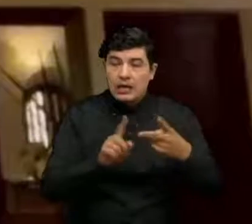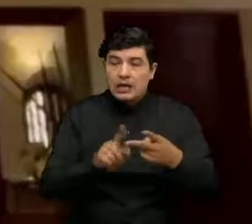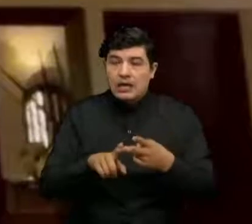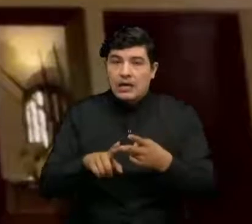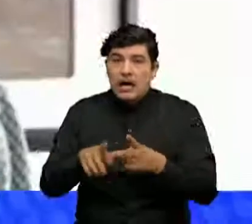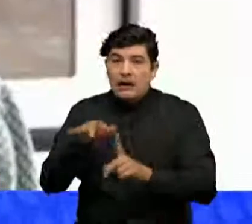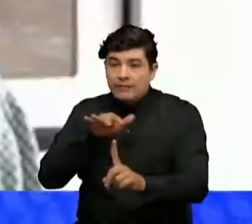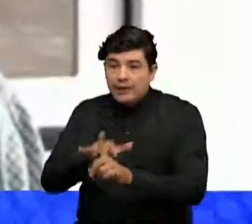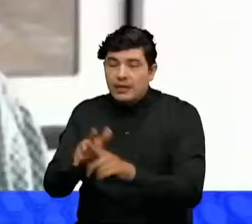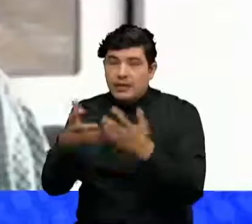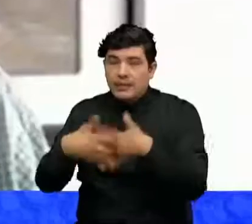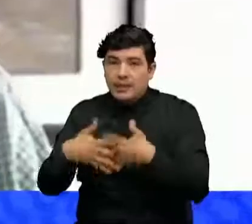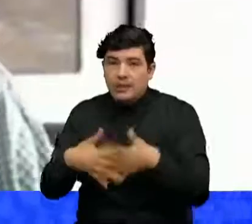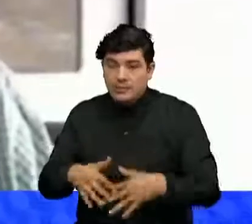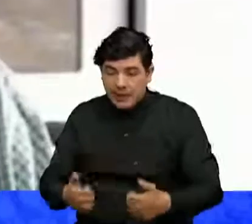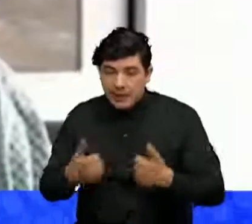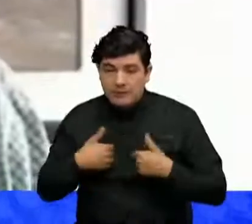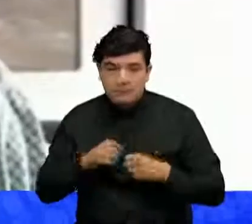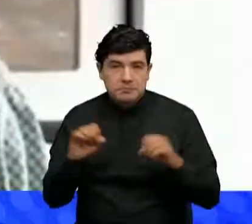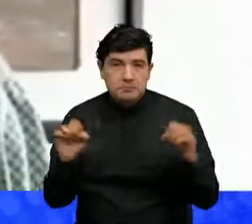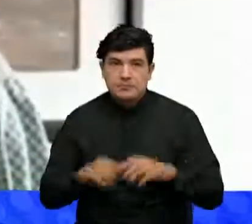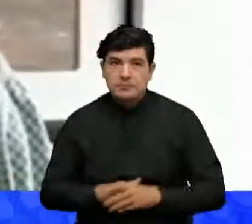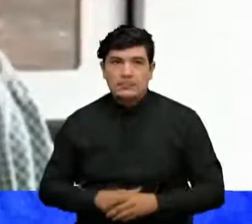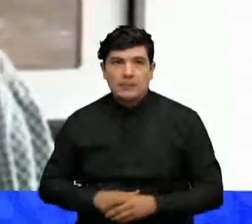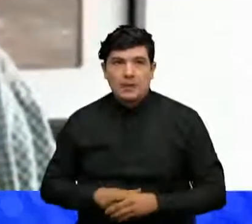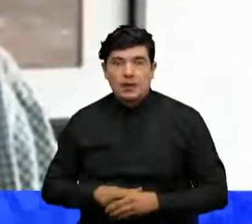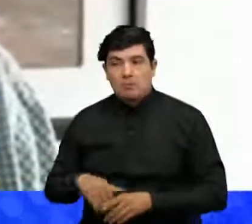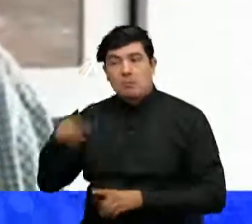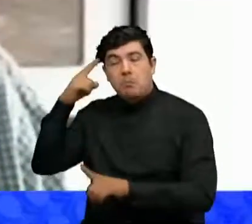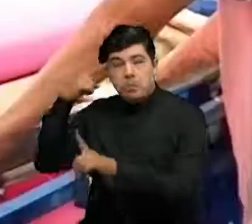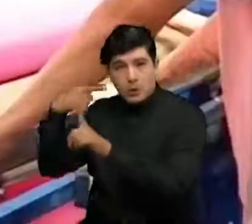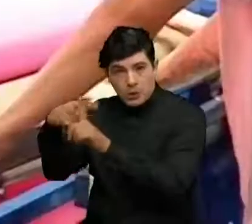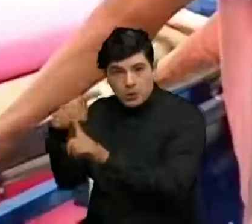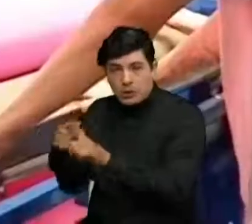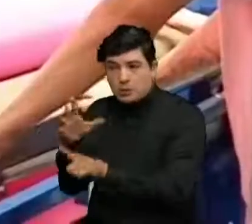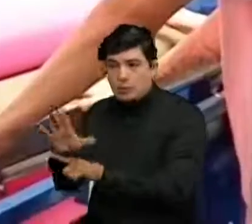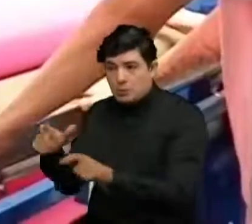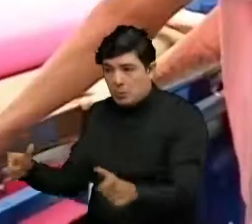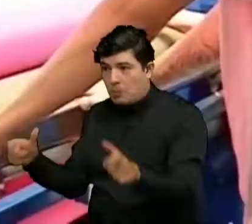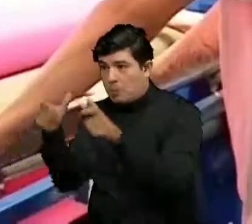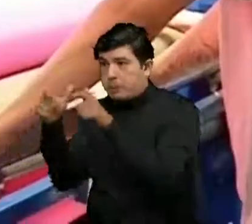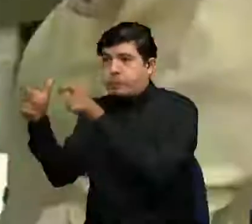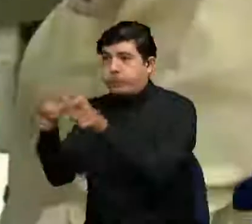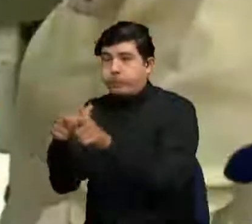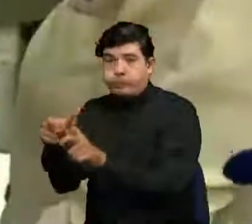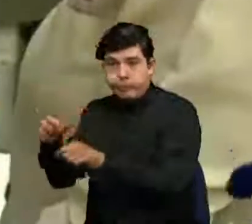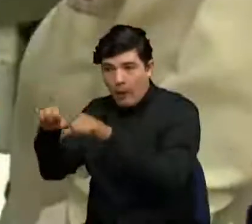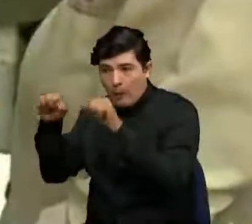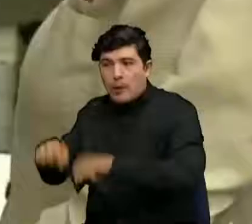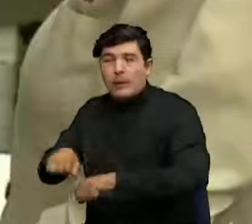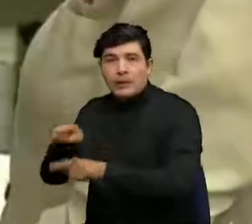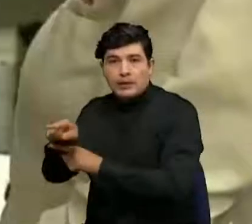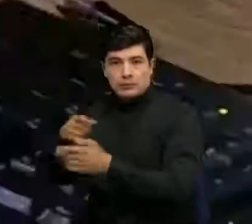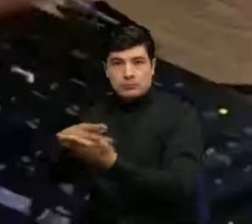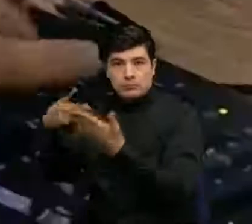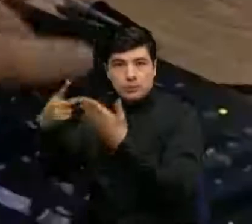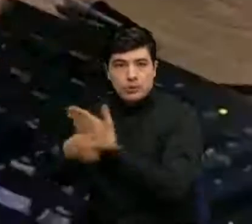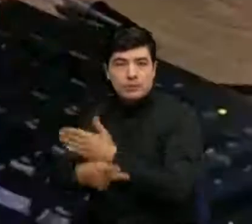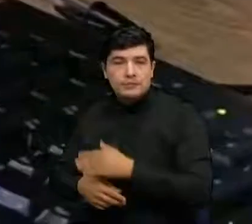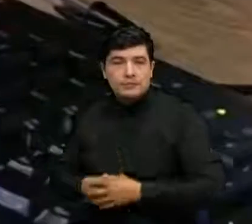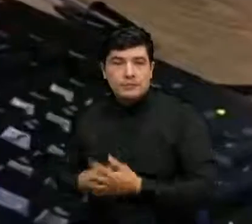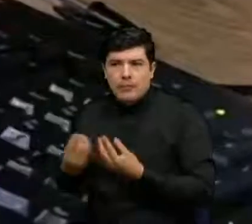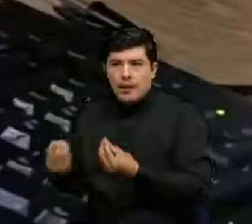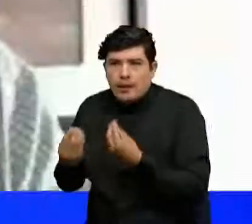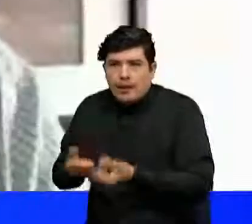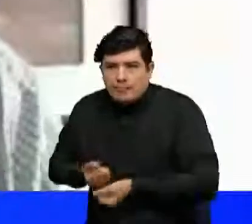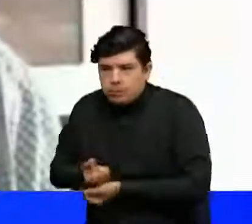va a contribuir. Consideramos positivo que el Congreso la haya aprobado de esta manera para generar muchísimo más